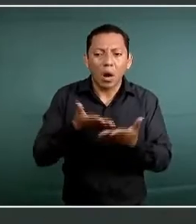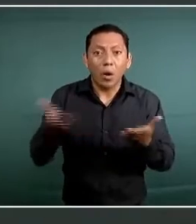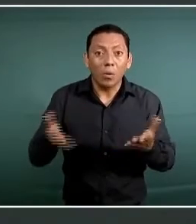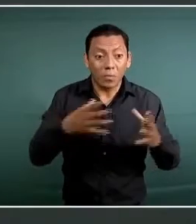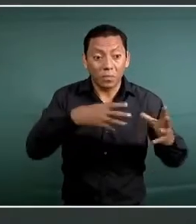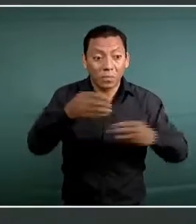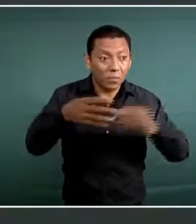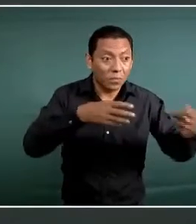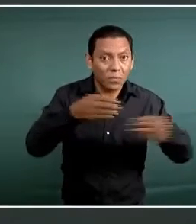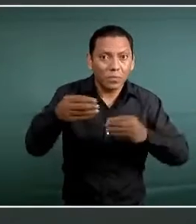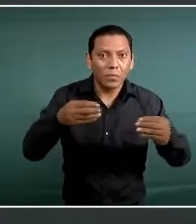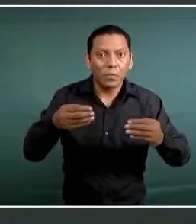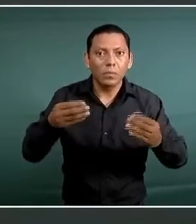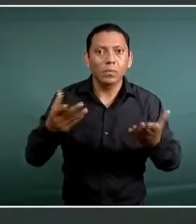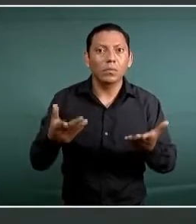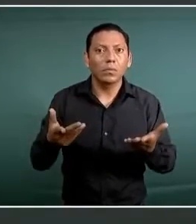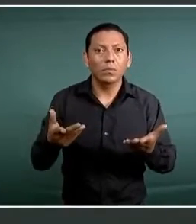pandemia